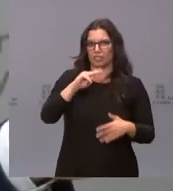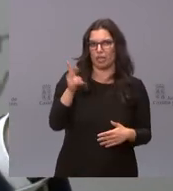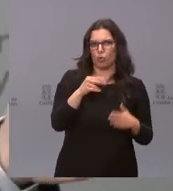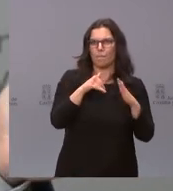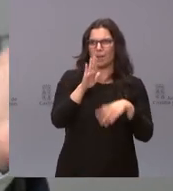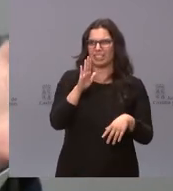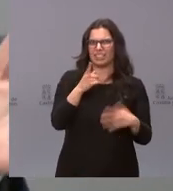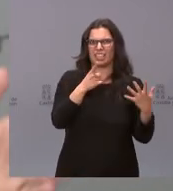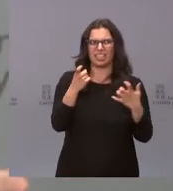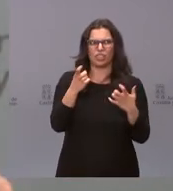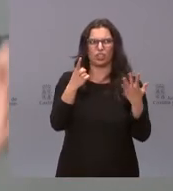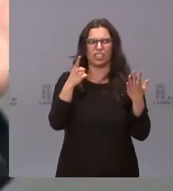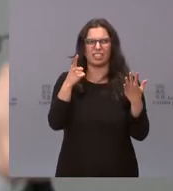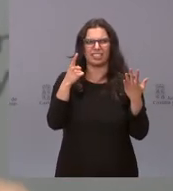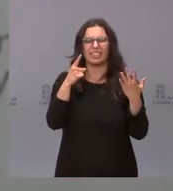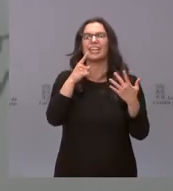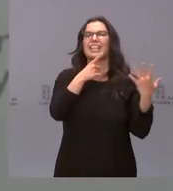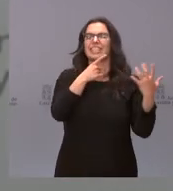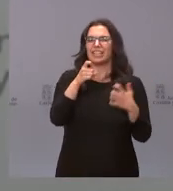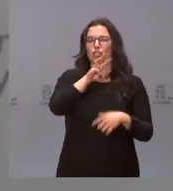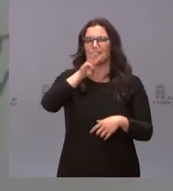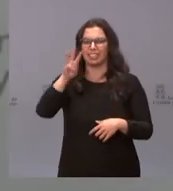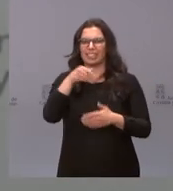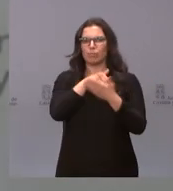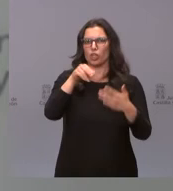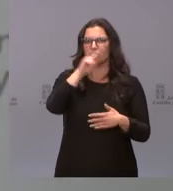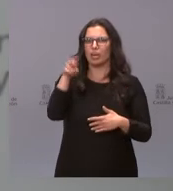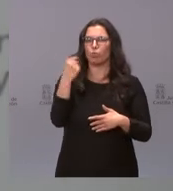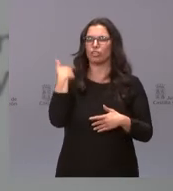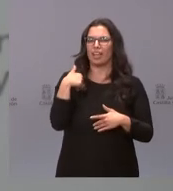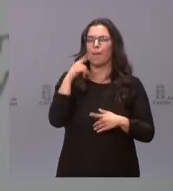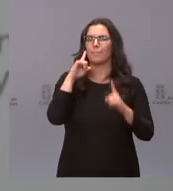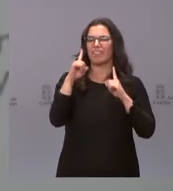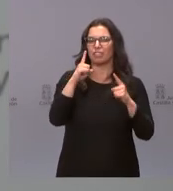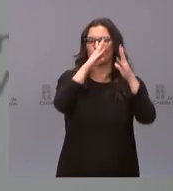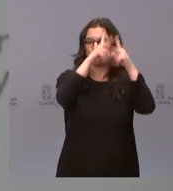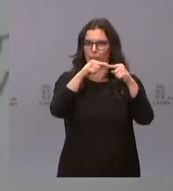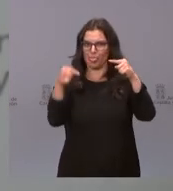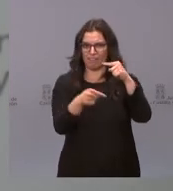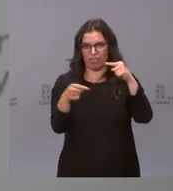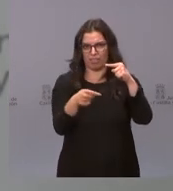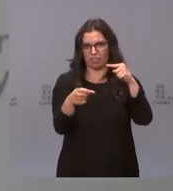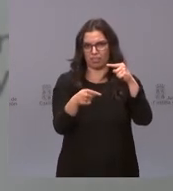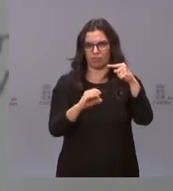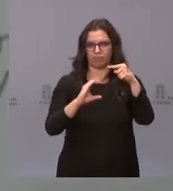662 633 millones de euros de difícil los que incorpora